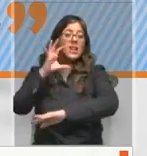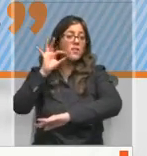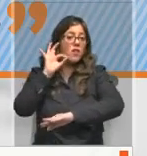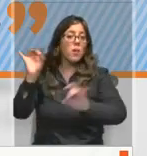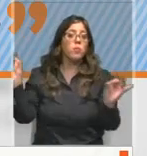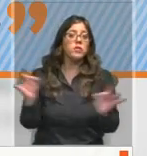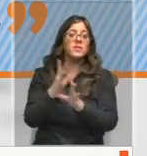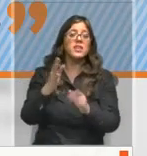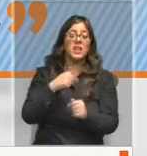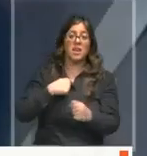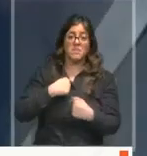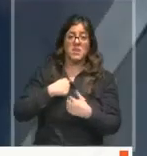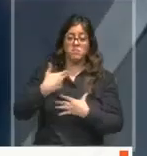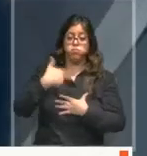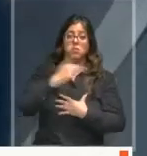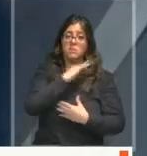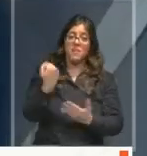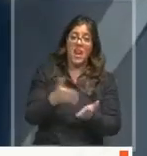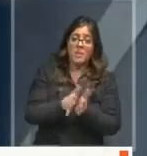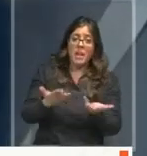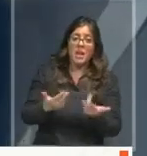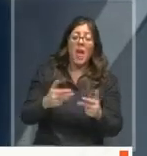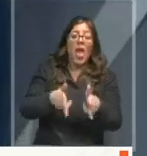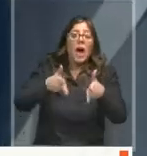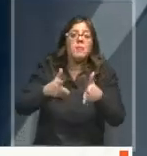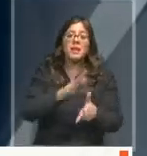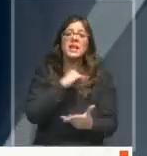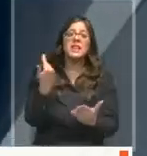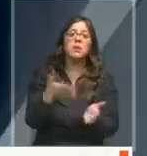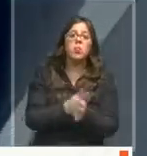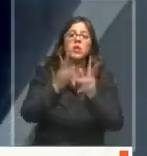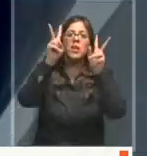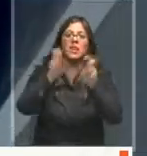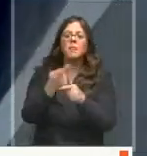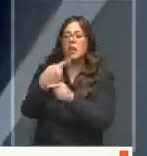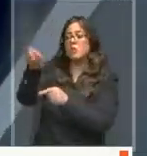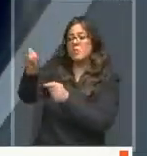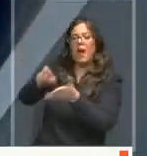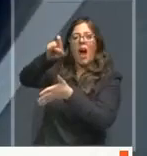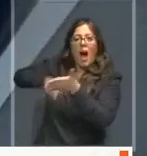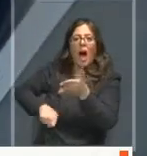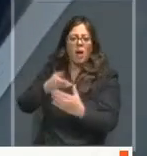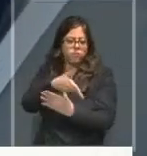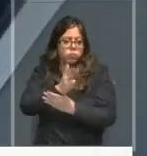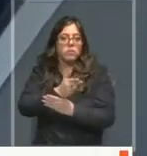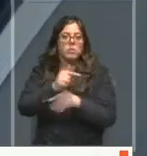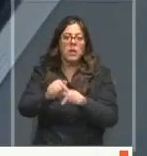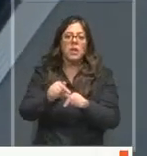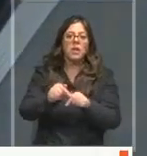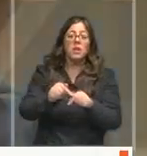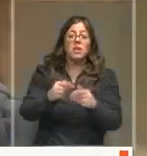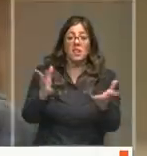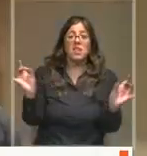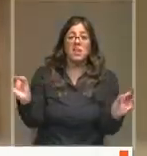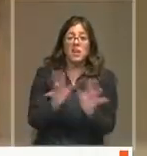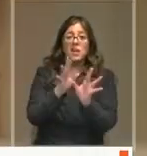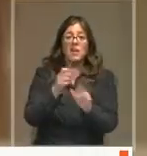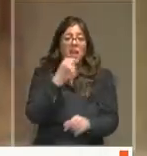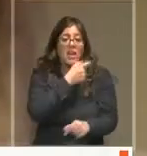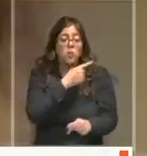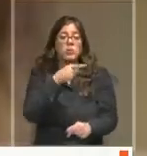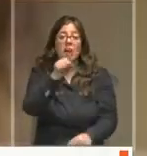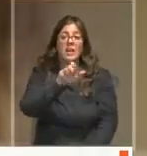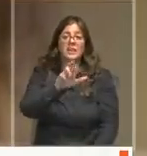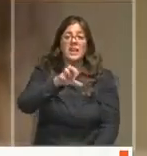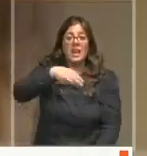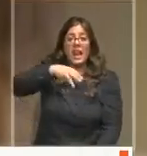eliminarme que van a matarme amenazas de muerte por medio de sicariato la grave denuncia de policía contra el seremi que tras conocerse